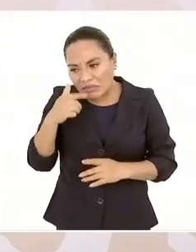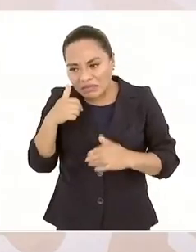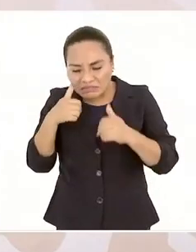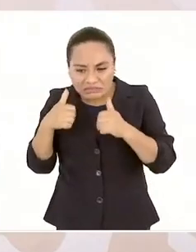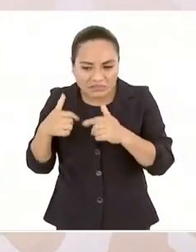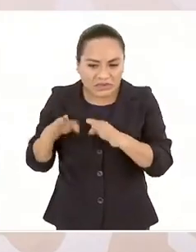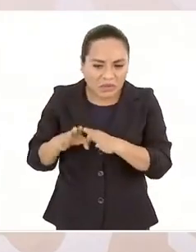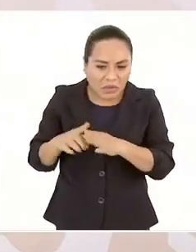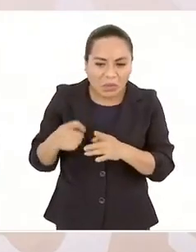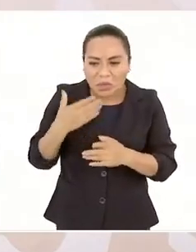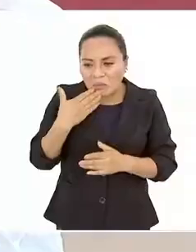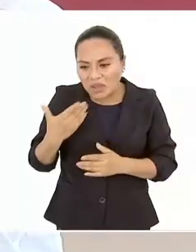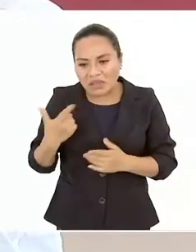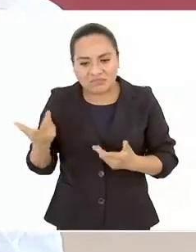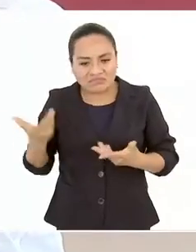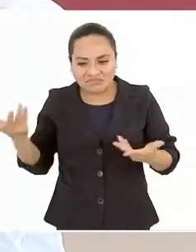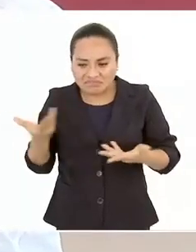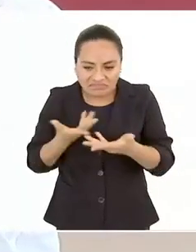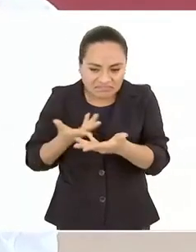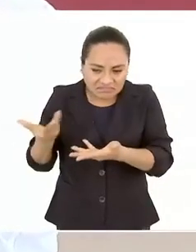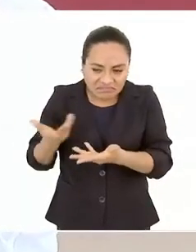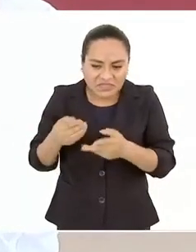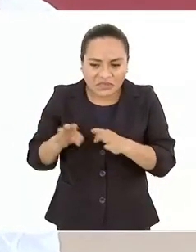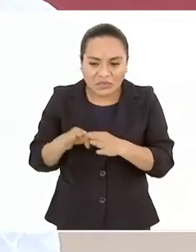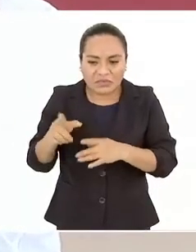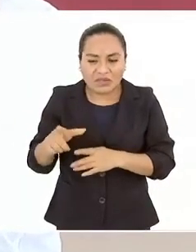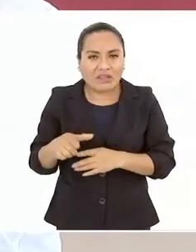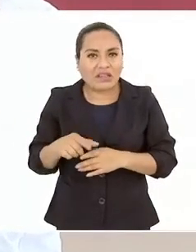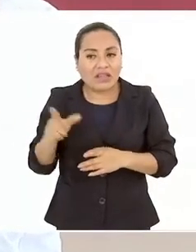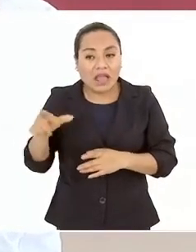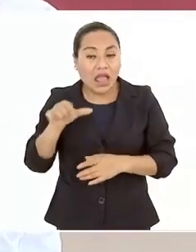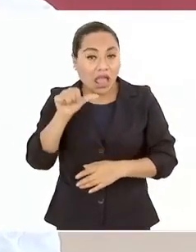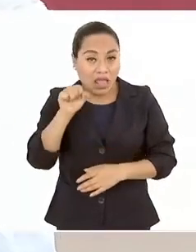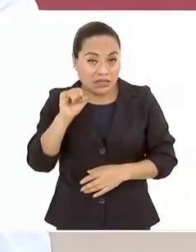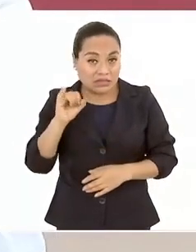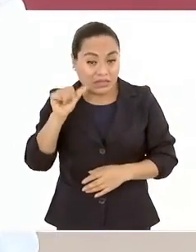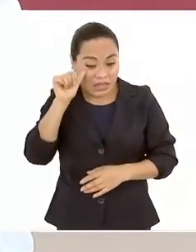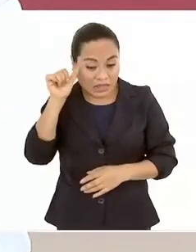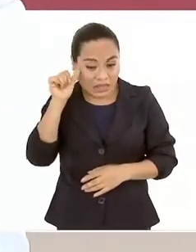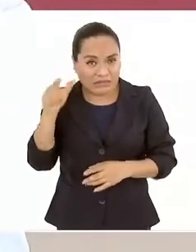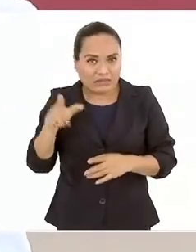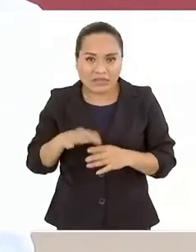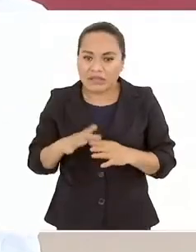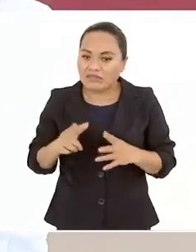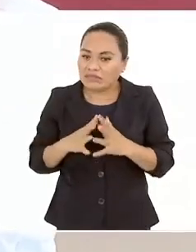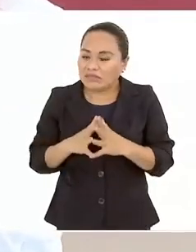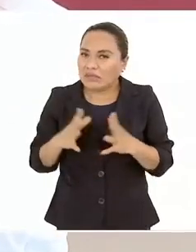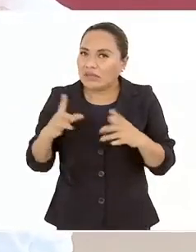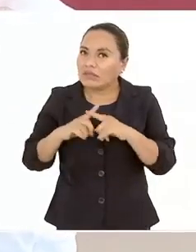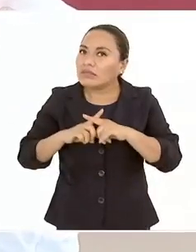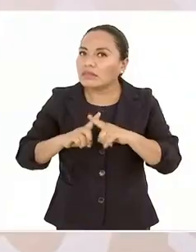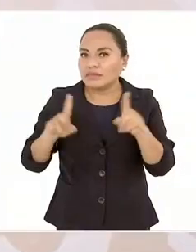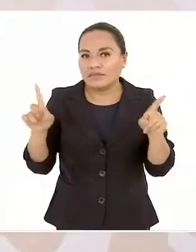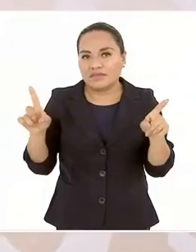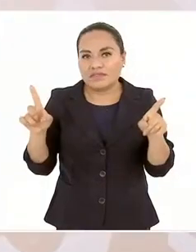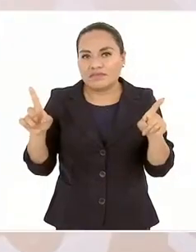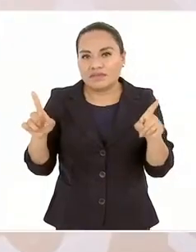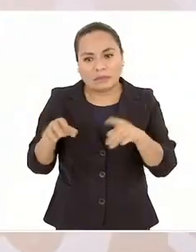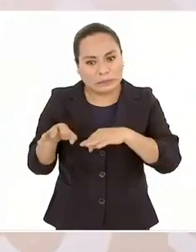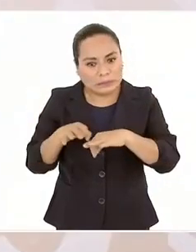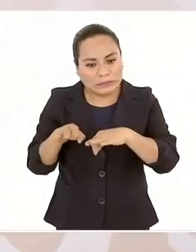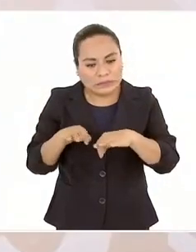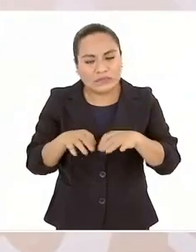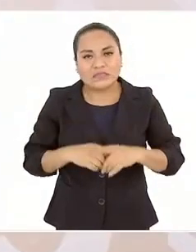la expansión de Asia, lo que ahora